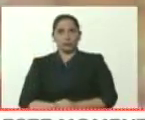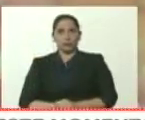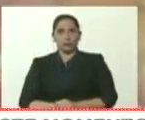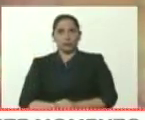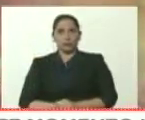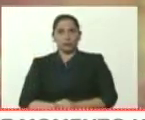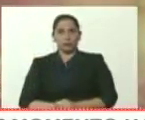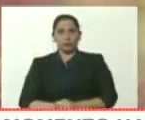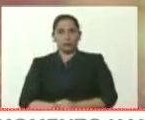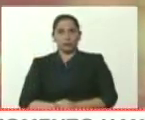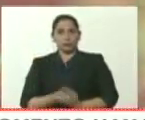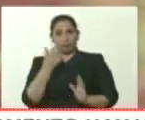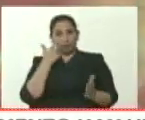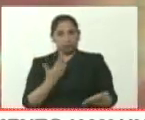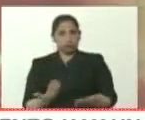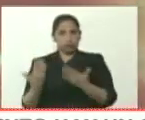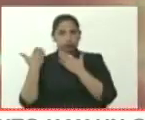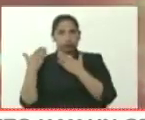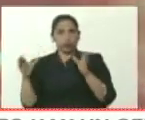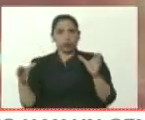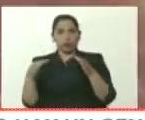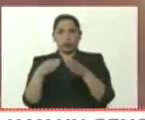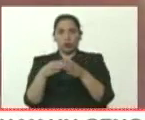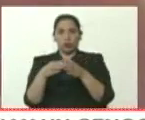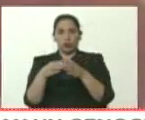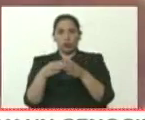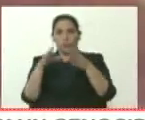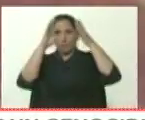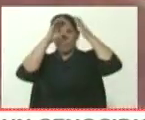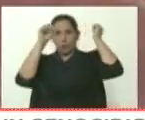Amigos televidentes, veíamos parte de esta reunión con el cuerpo